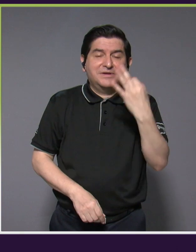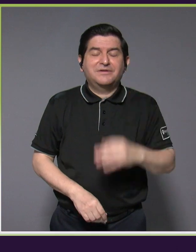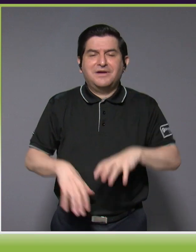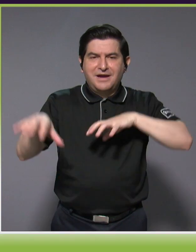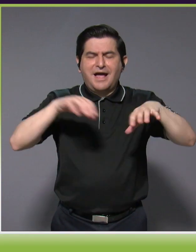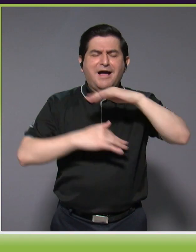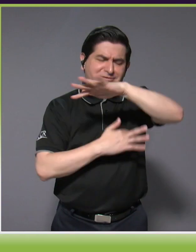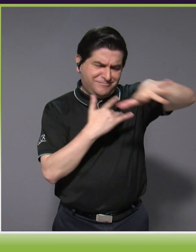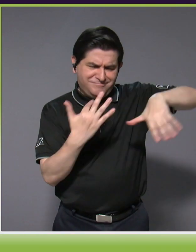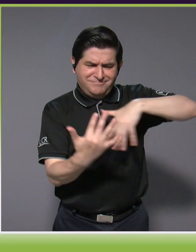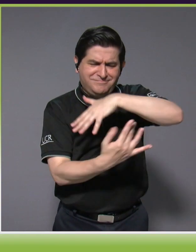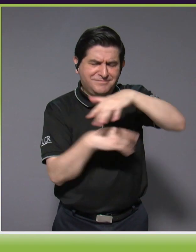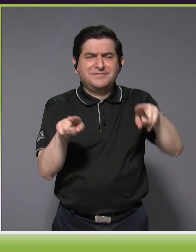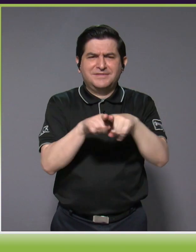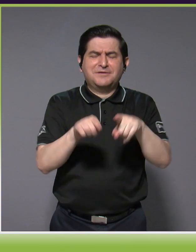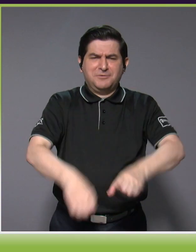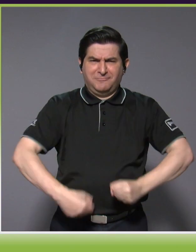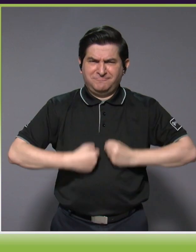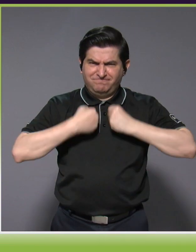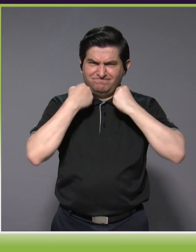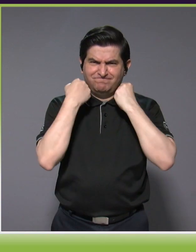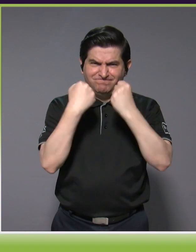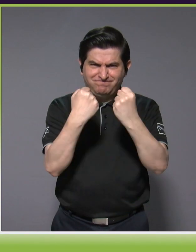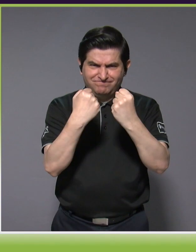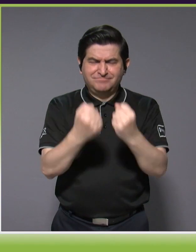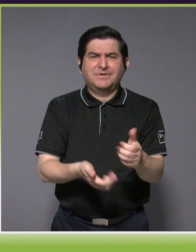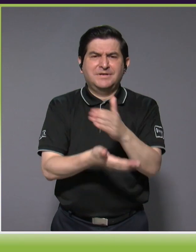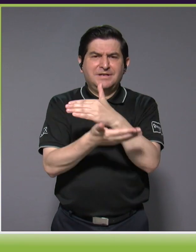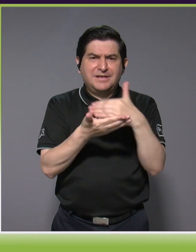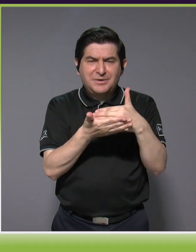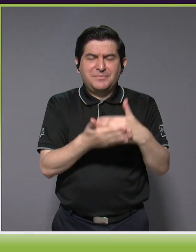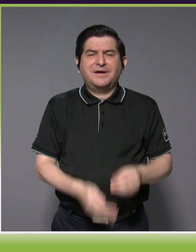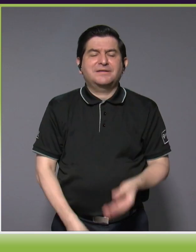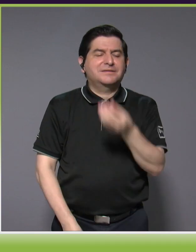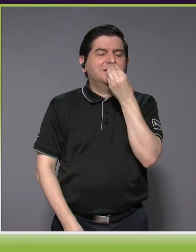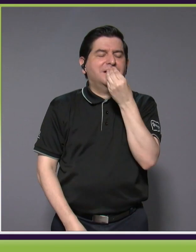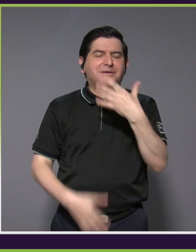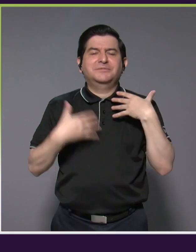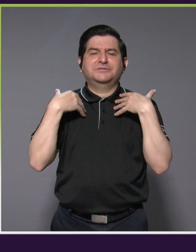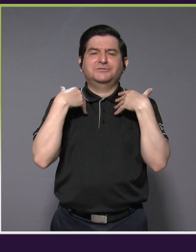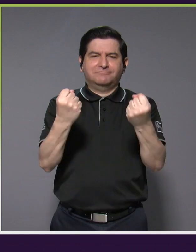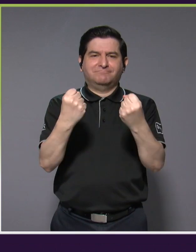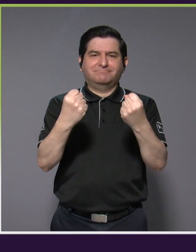bien interactiva y también para fortalecer lo que es la parte de una alimentación saludable.